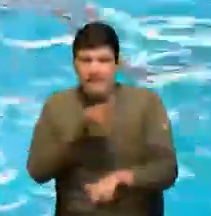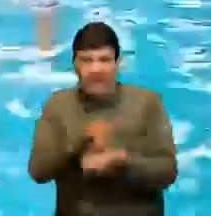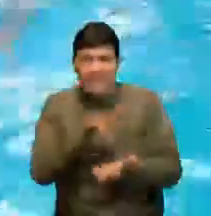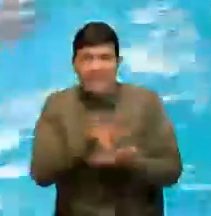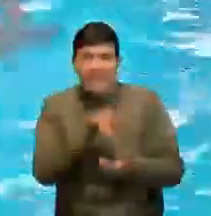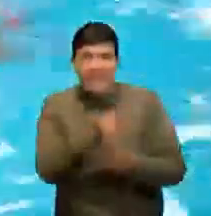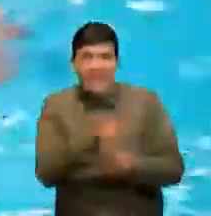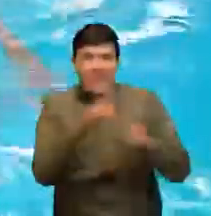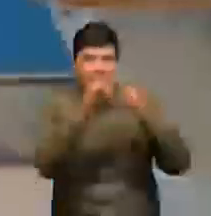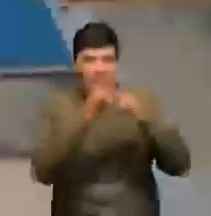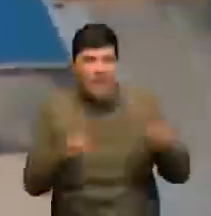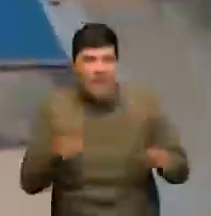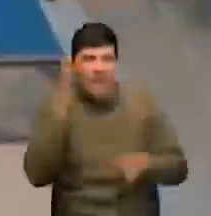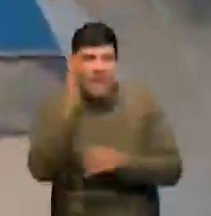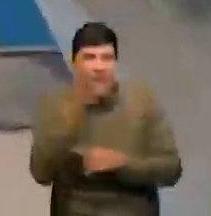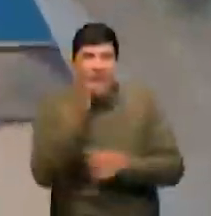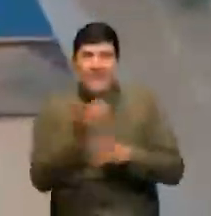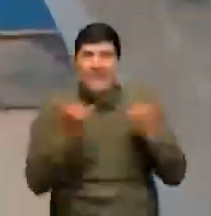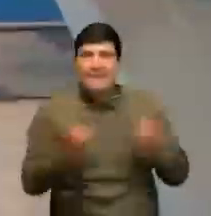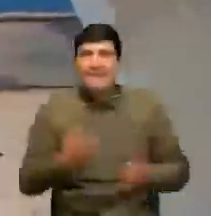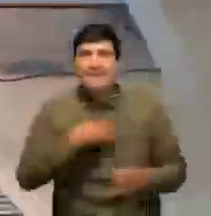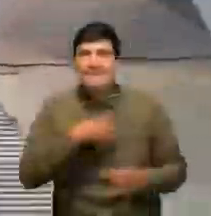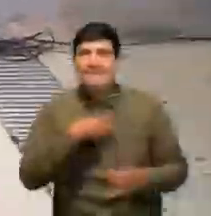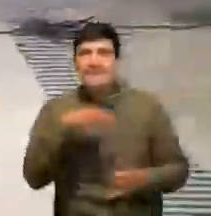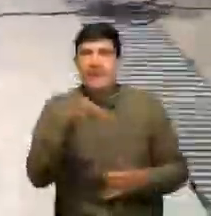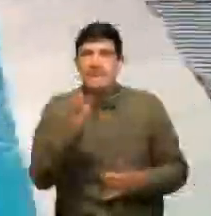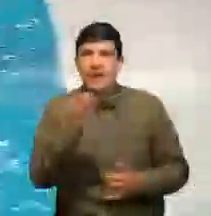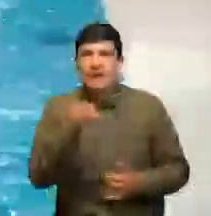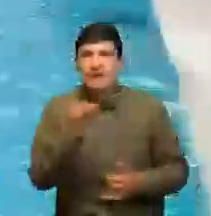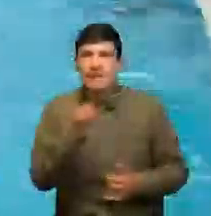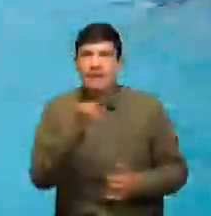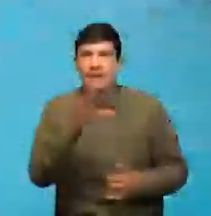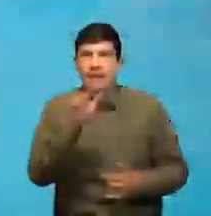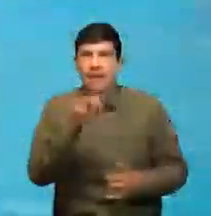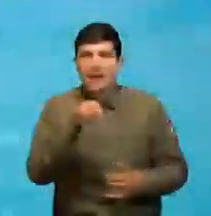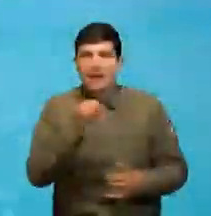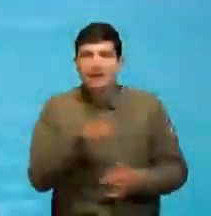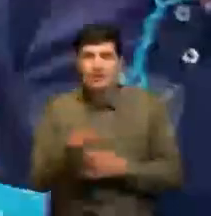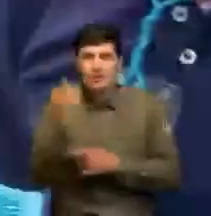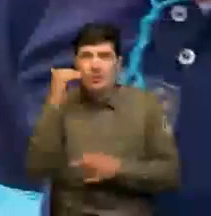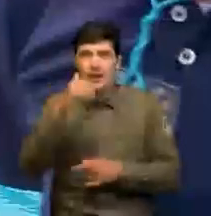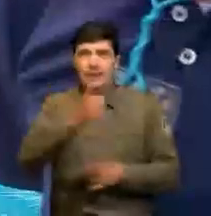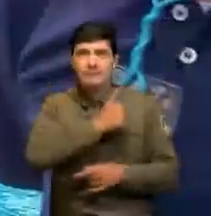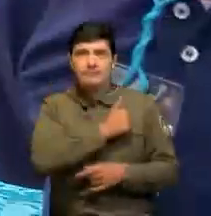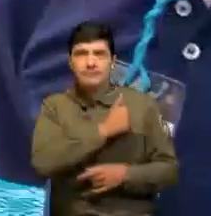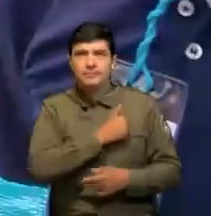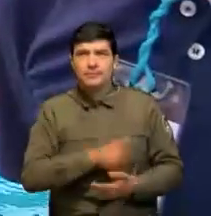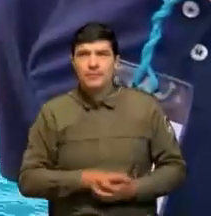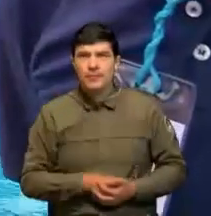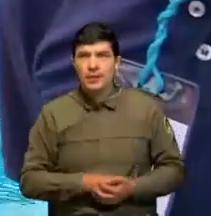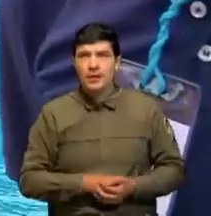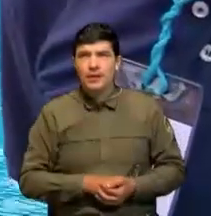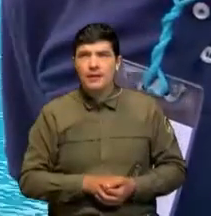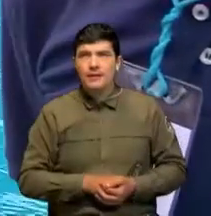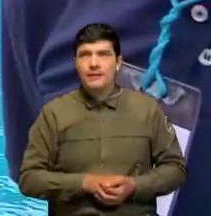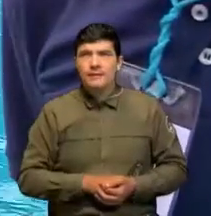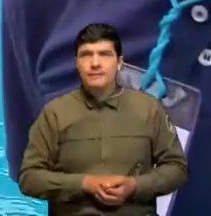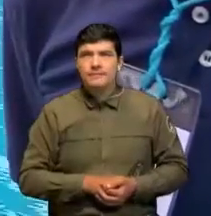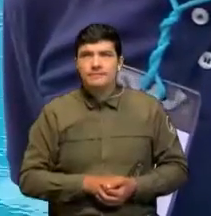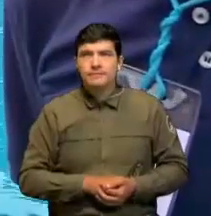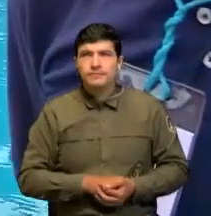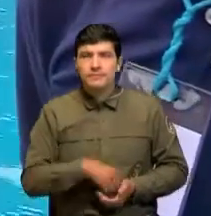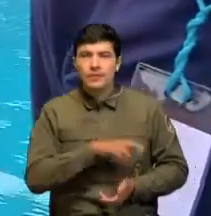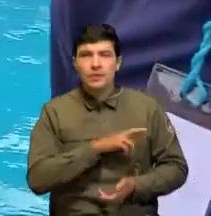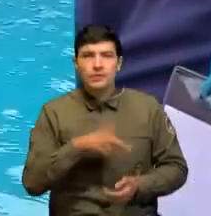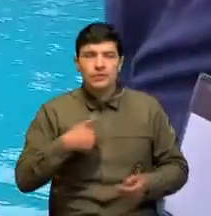del campamento dictado por la actual campeona panamericana, la canadiense Jacqueline Simoniu. Estamos trabajando específicamente desde